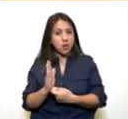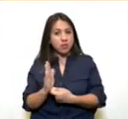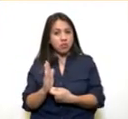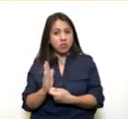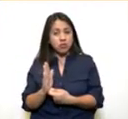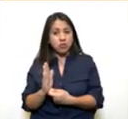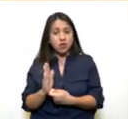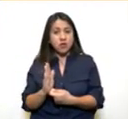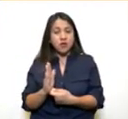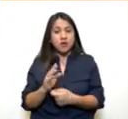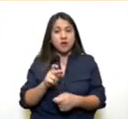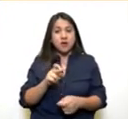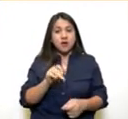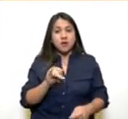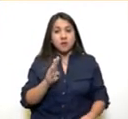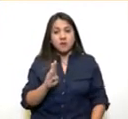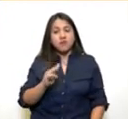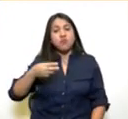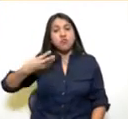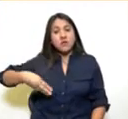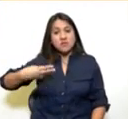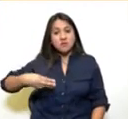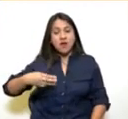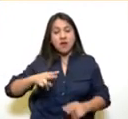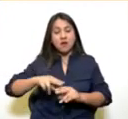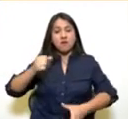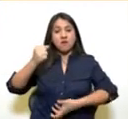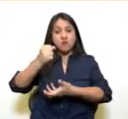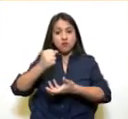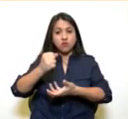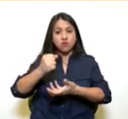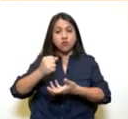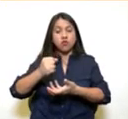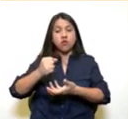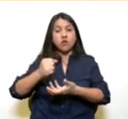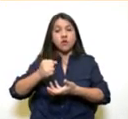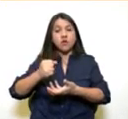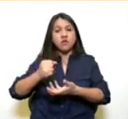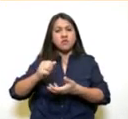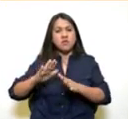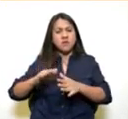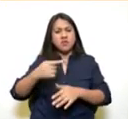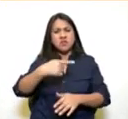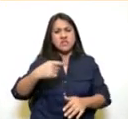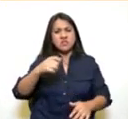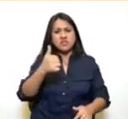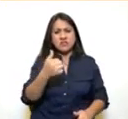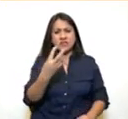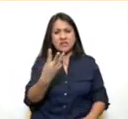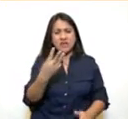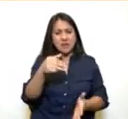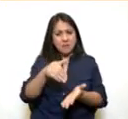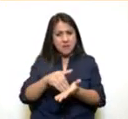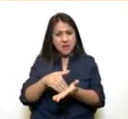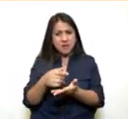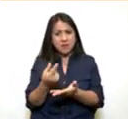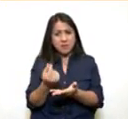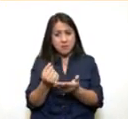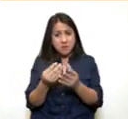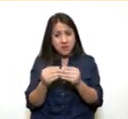per cápita municipal el fondo con municipal de la pintana creo que siento 263 mil